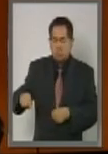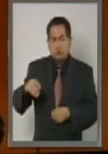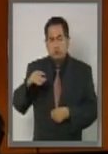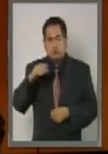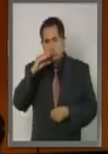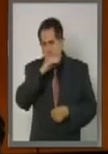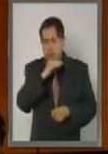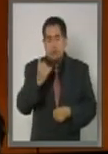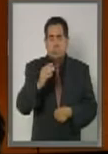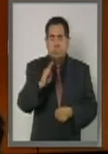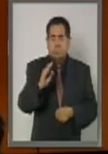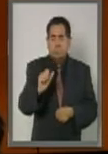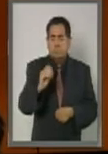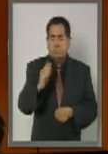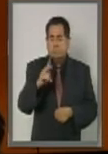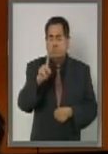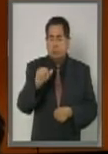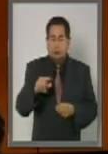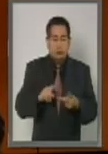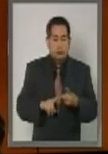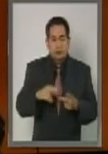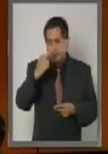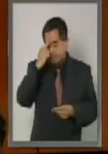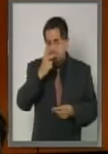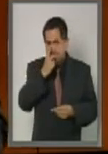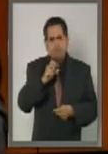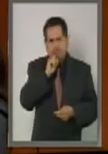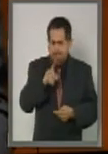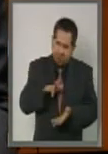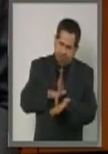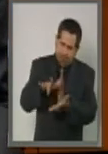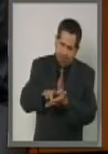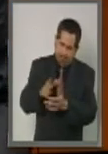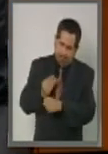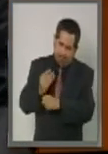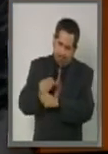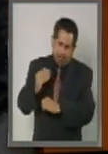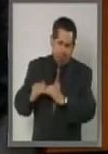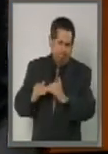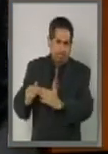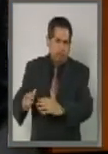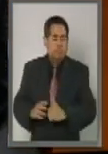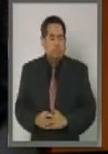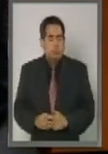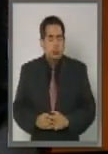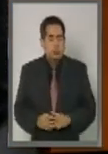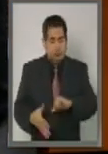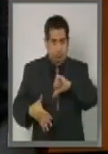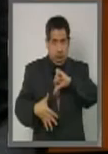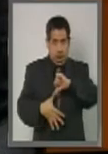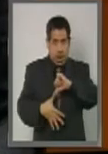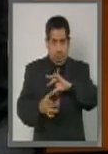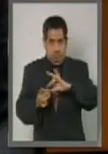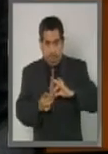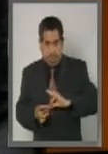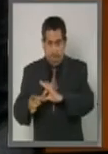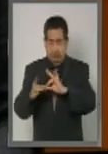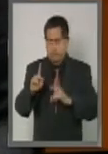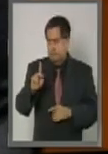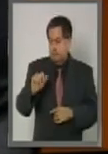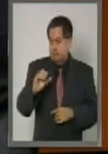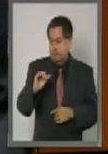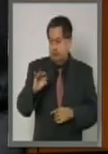Barbuda, así como de la isla de Dominica. En América Latina no cabe duda que la Alianza del Pacífico es